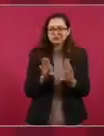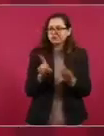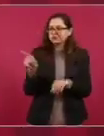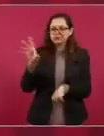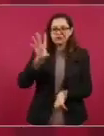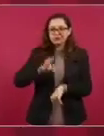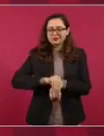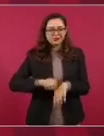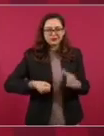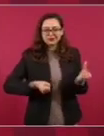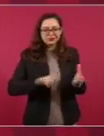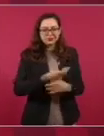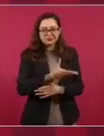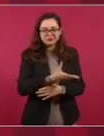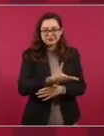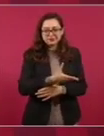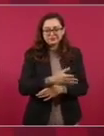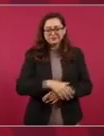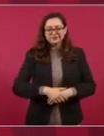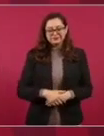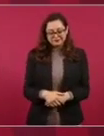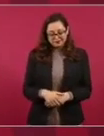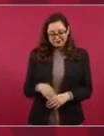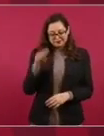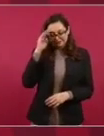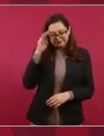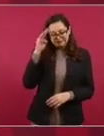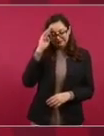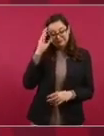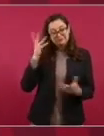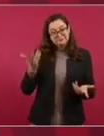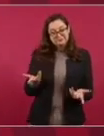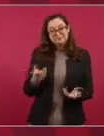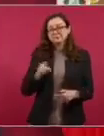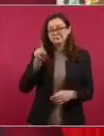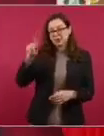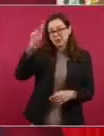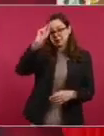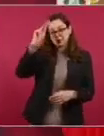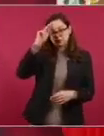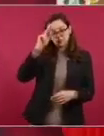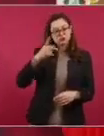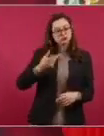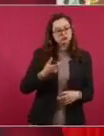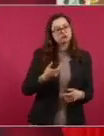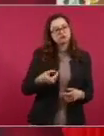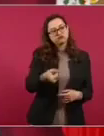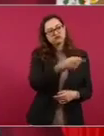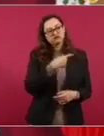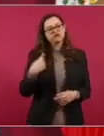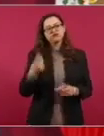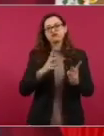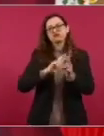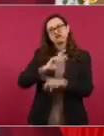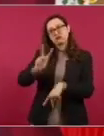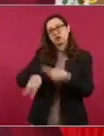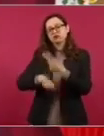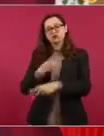de hacer un acto en Perú o tomar una decisión